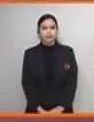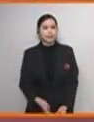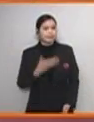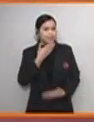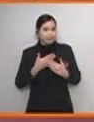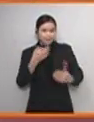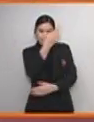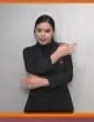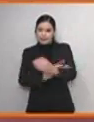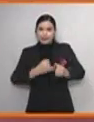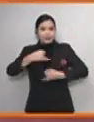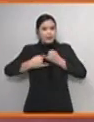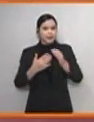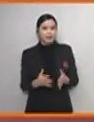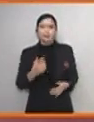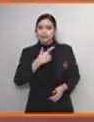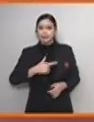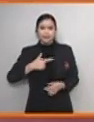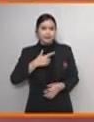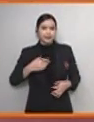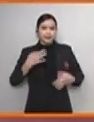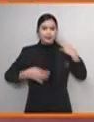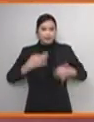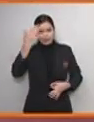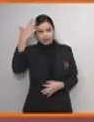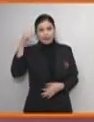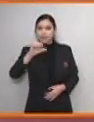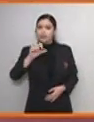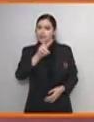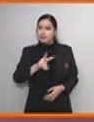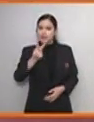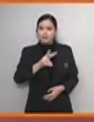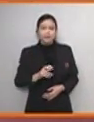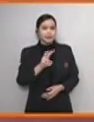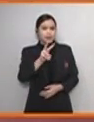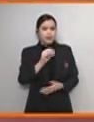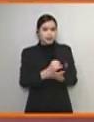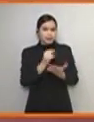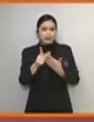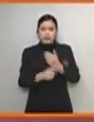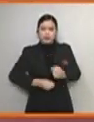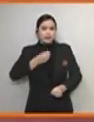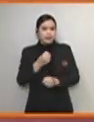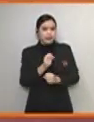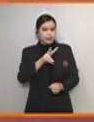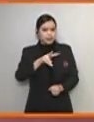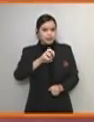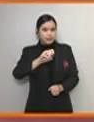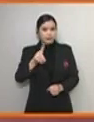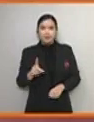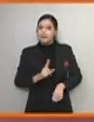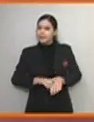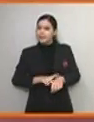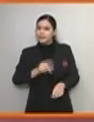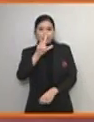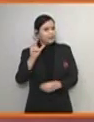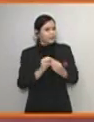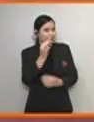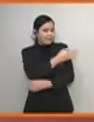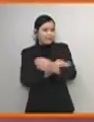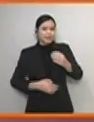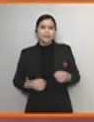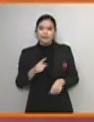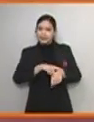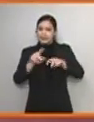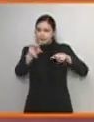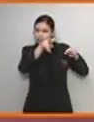Muy buenas tardes, mis queridos jugadores. Qué alegría poder saludarlos hoy viernes 2 de julio del año 2021. Ya son las 3 en punto de la tarde, estamos